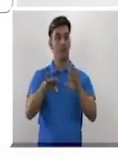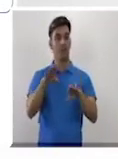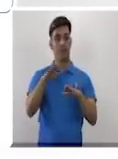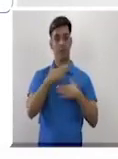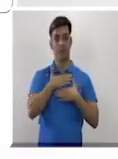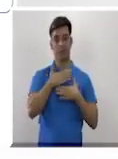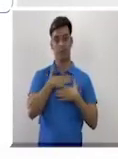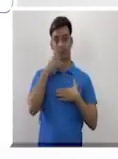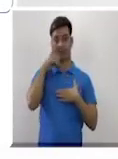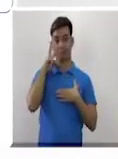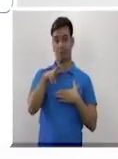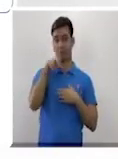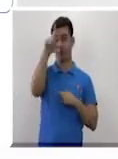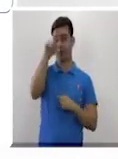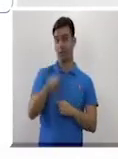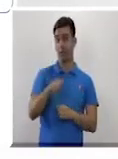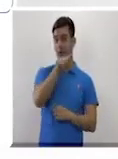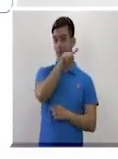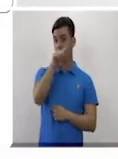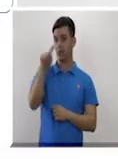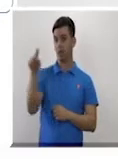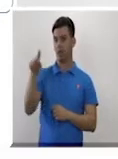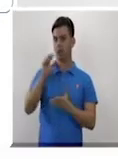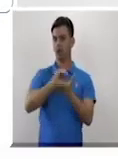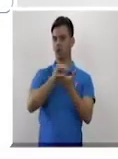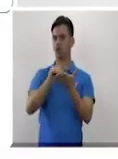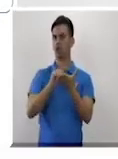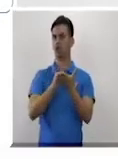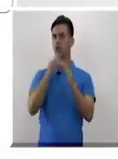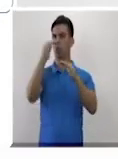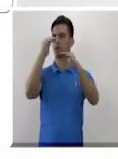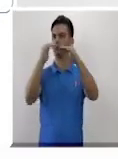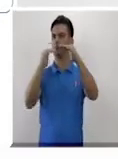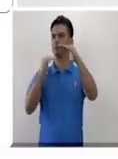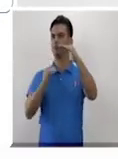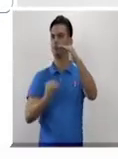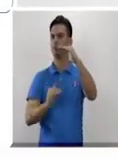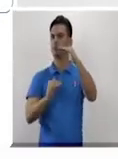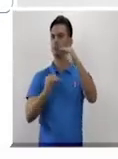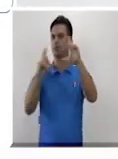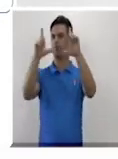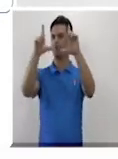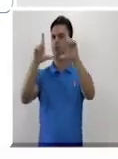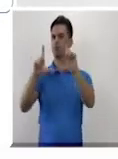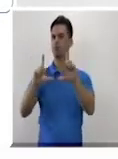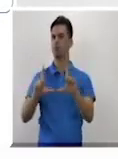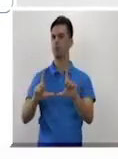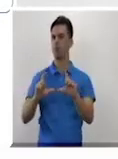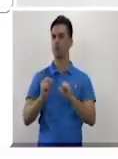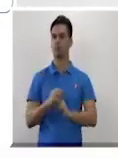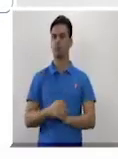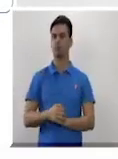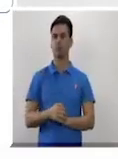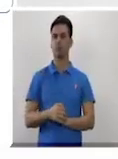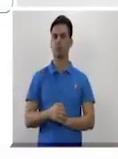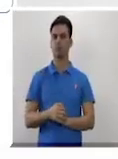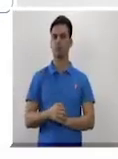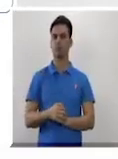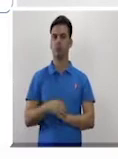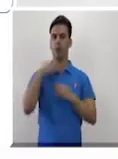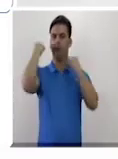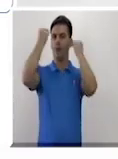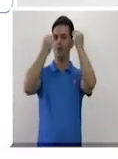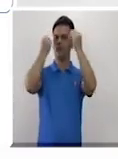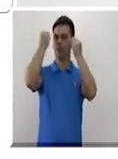nuestra gráfica, ¿dónde decrece la función? Recuerda que tienes que analizar a partir del